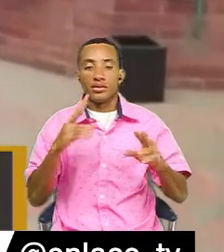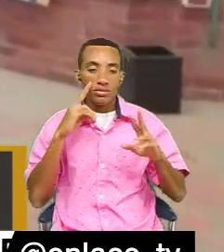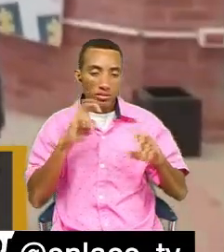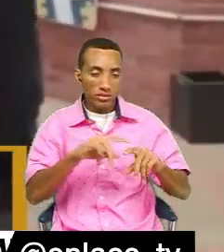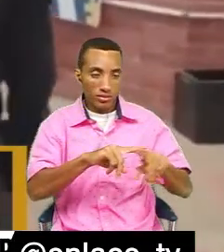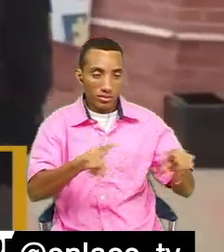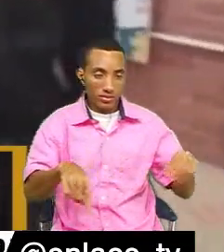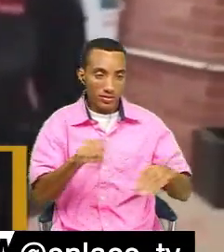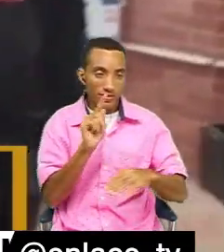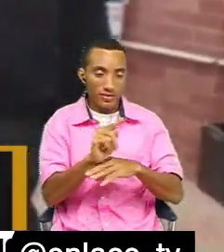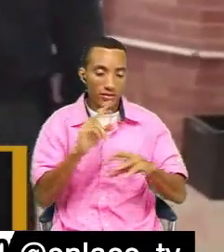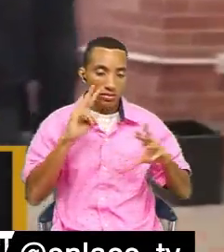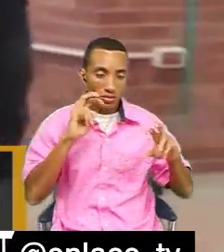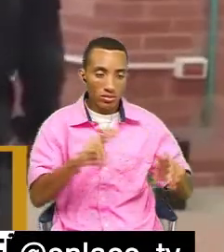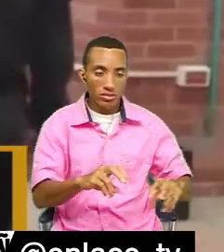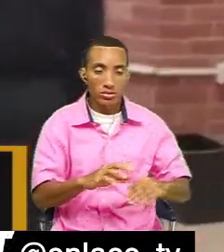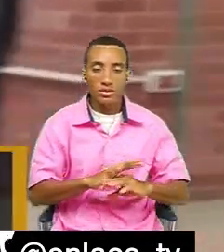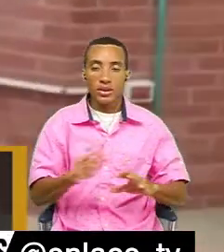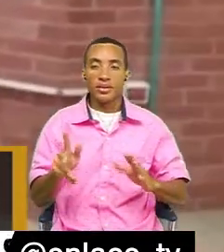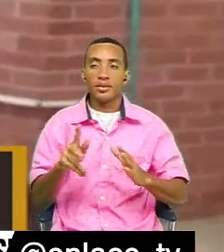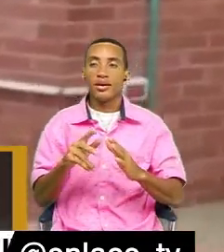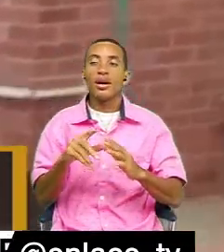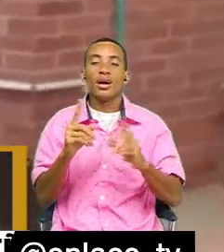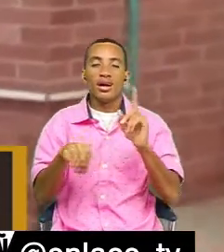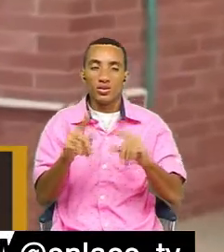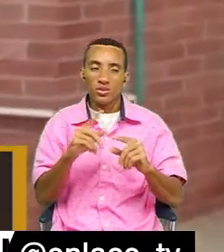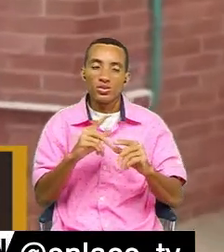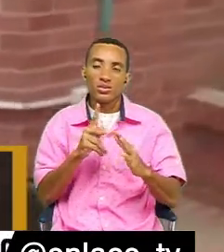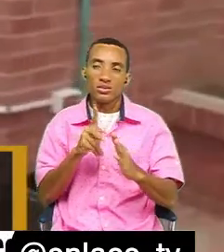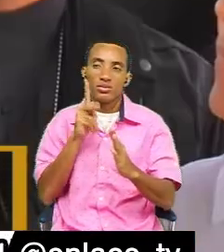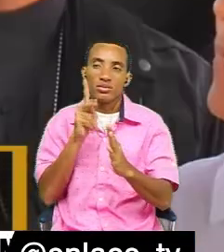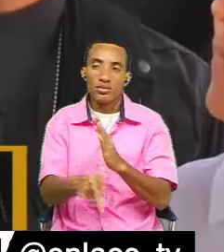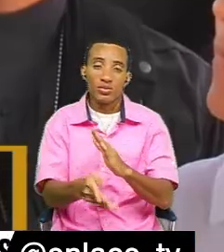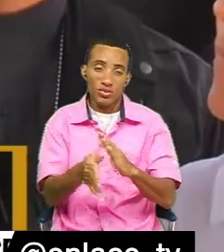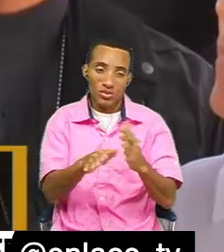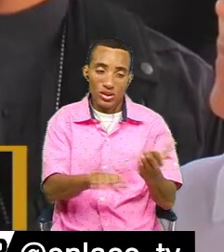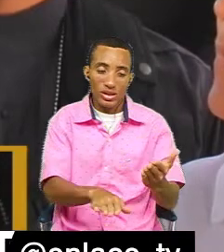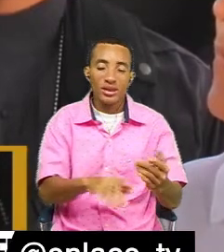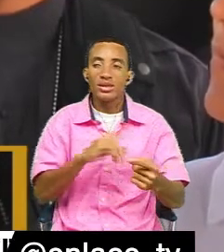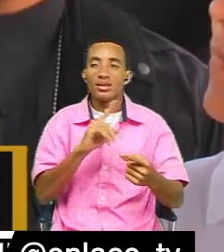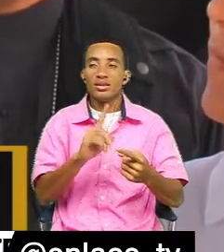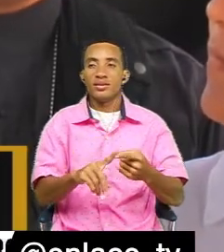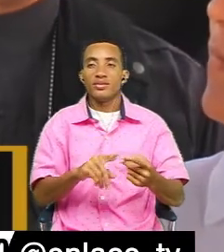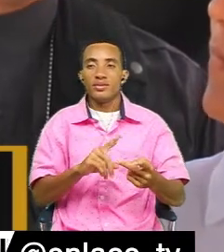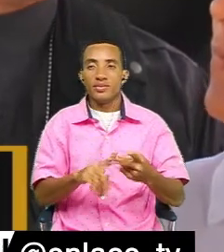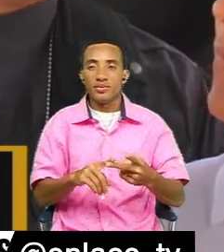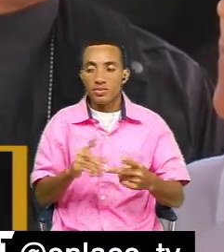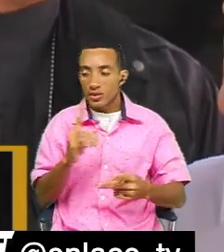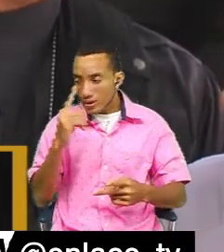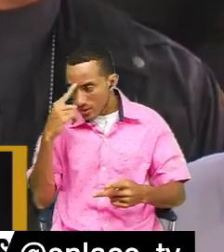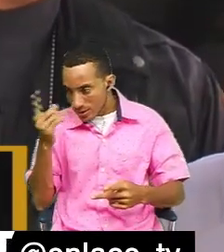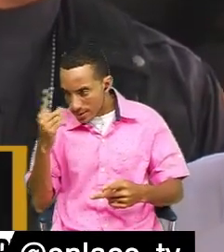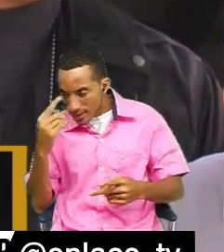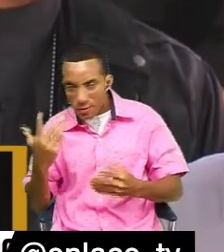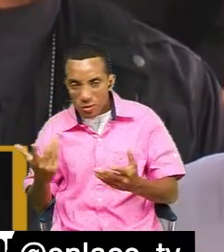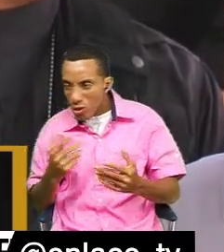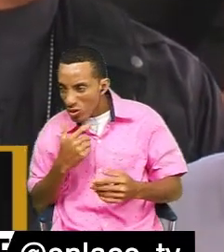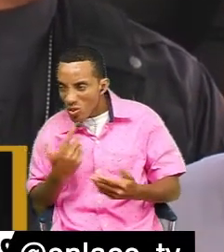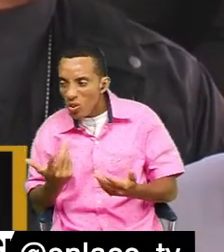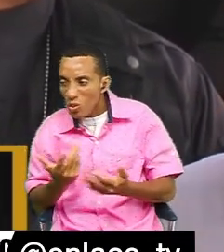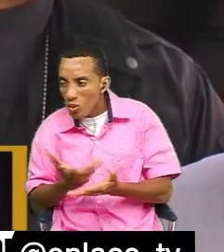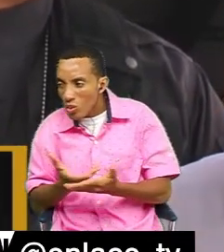por diferentes delitos, entre ellos homicidio, concierto para delinquir agravado, con otros denuncias por